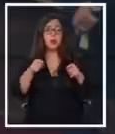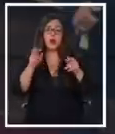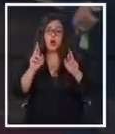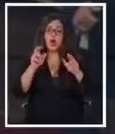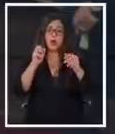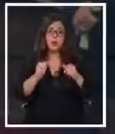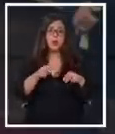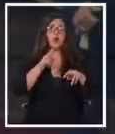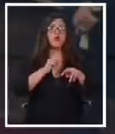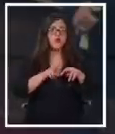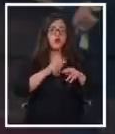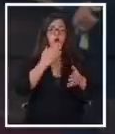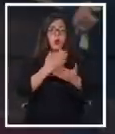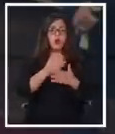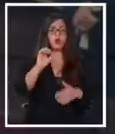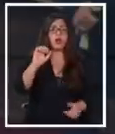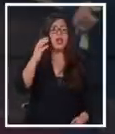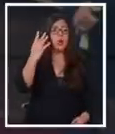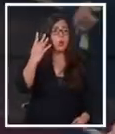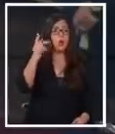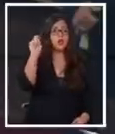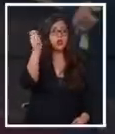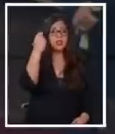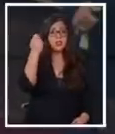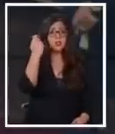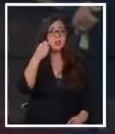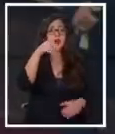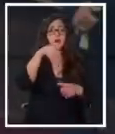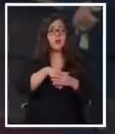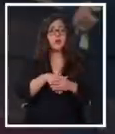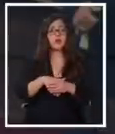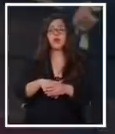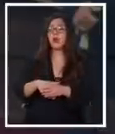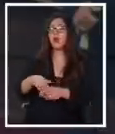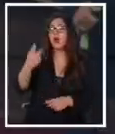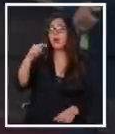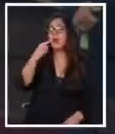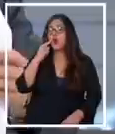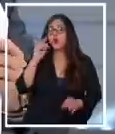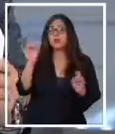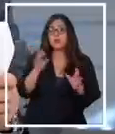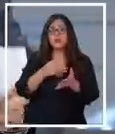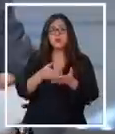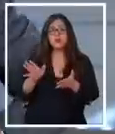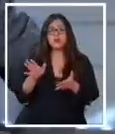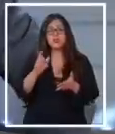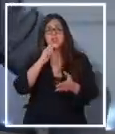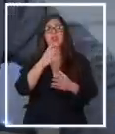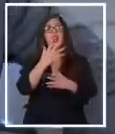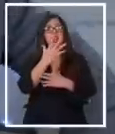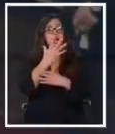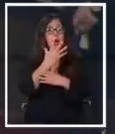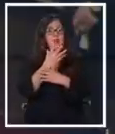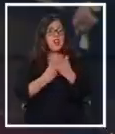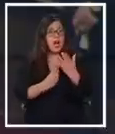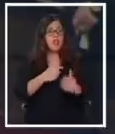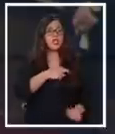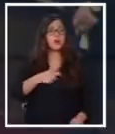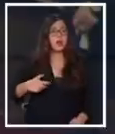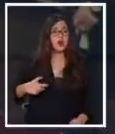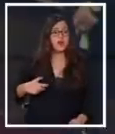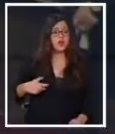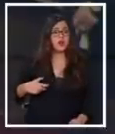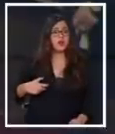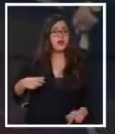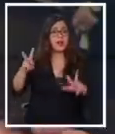resolver el 4 de septiembre en un plebiscito que sea convocante que cuenta con todas las arregle sientes bastante o de que llegará el rechazo un fracaso para el gobierno también desde el punto de vista político yo